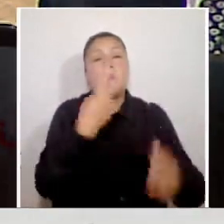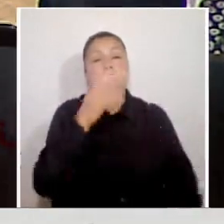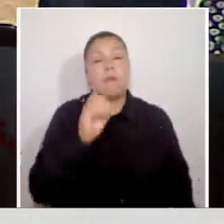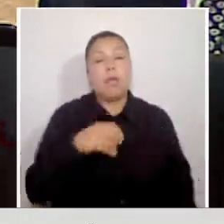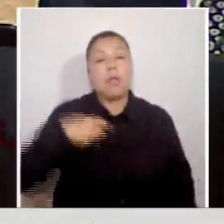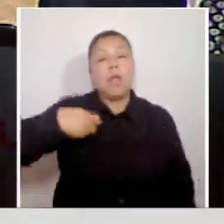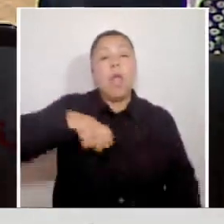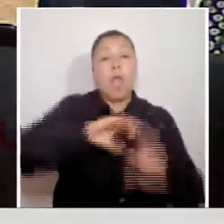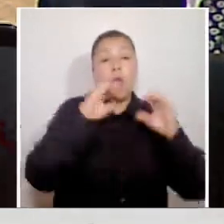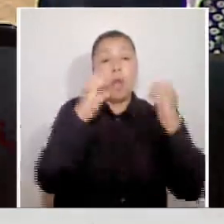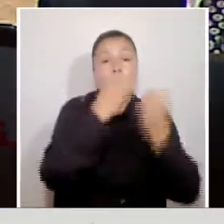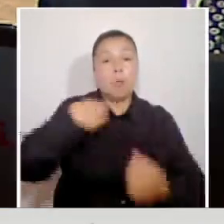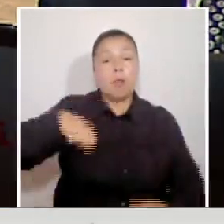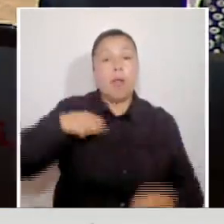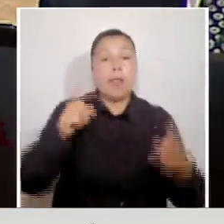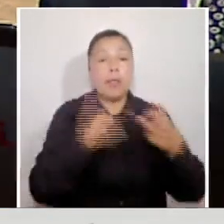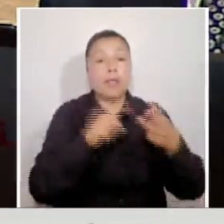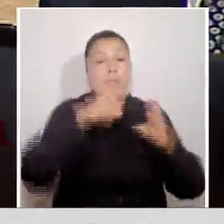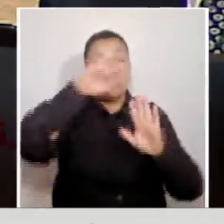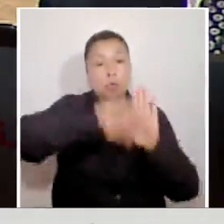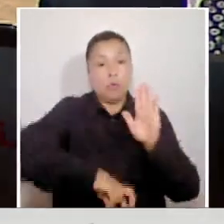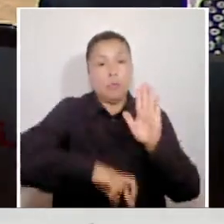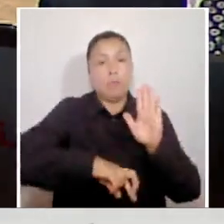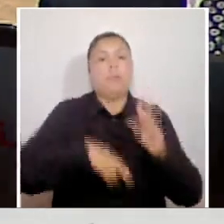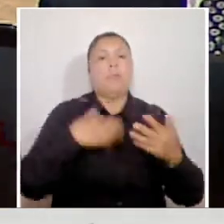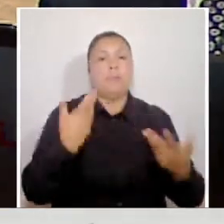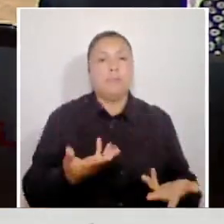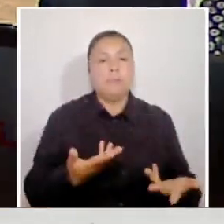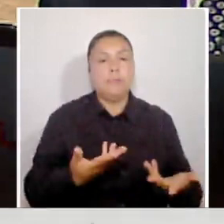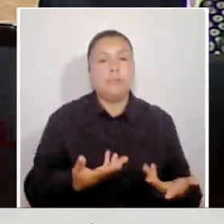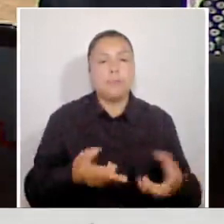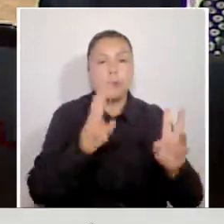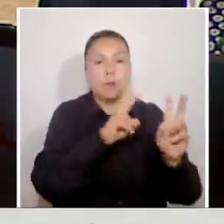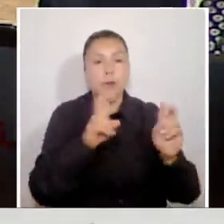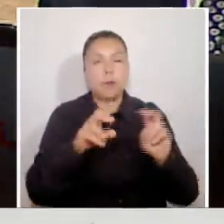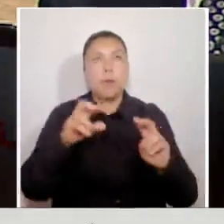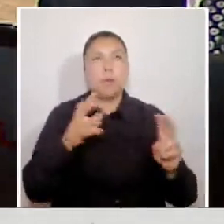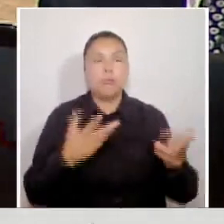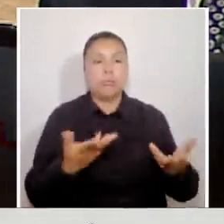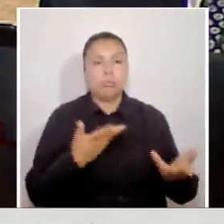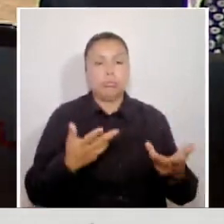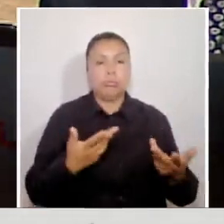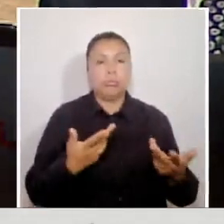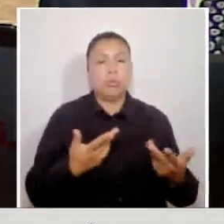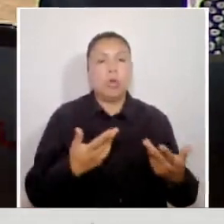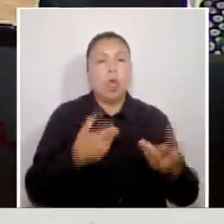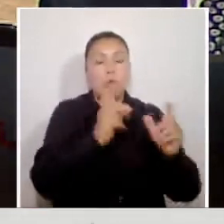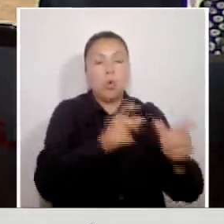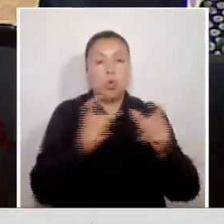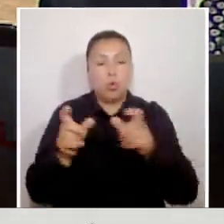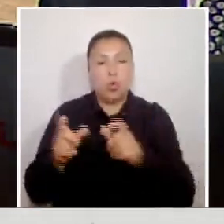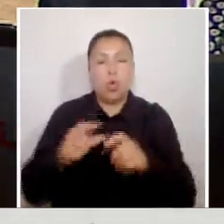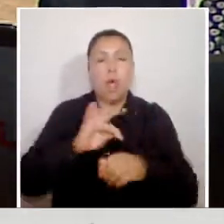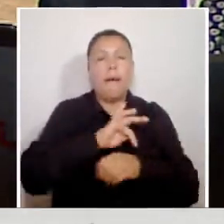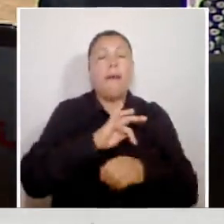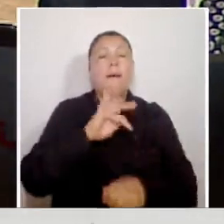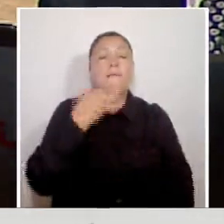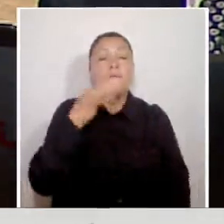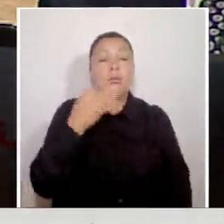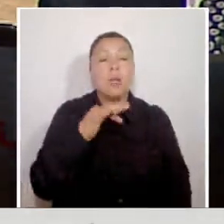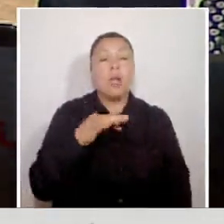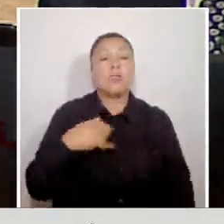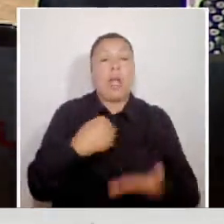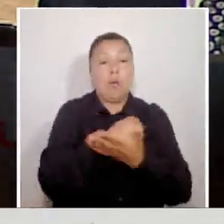y un tercer proyecto que es sobre la materia también respecto de la fiscalización de la federación y asociaciones que se